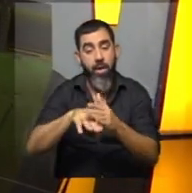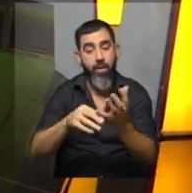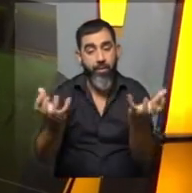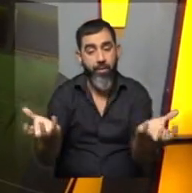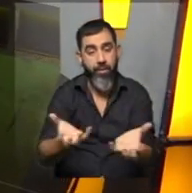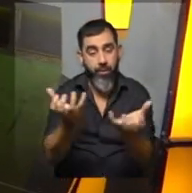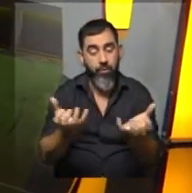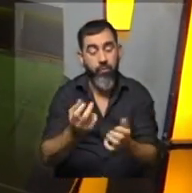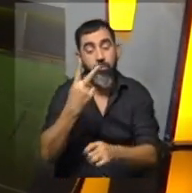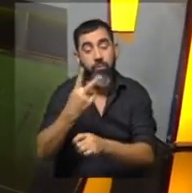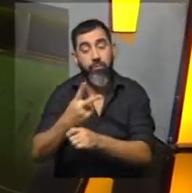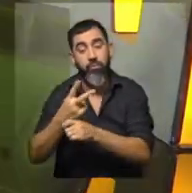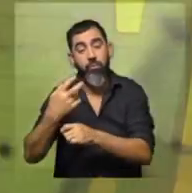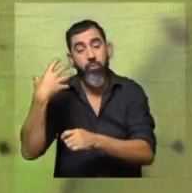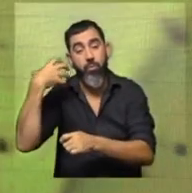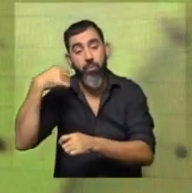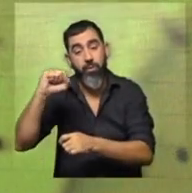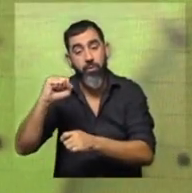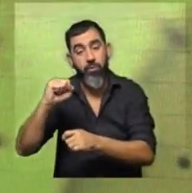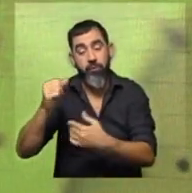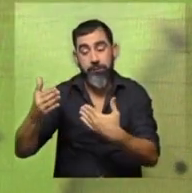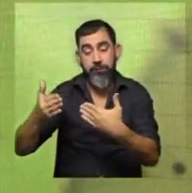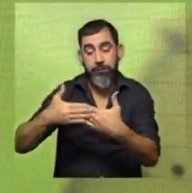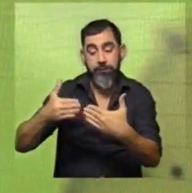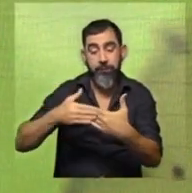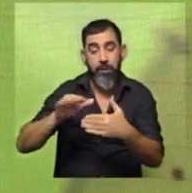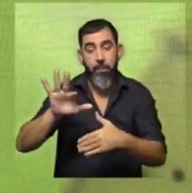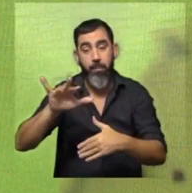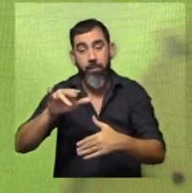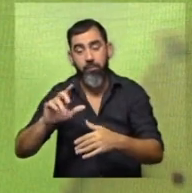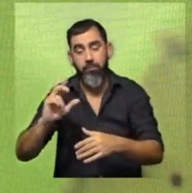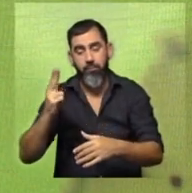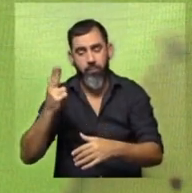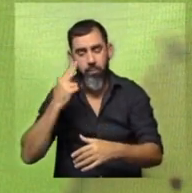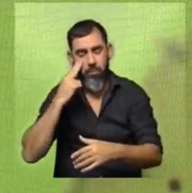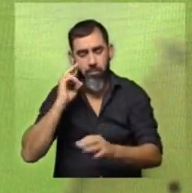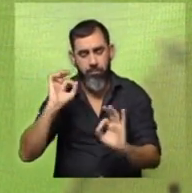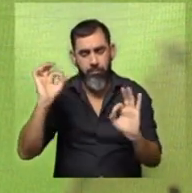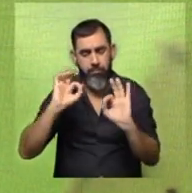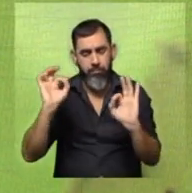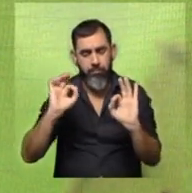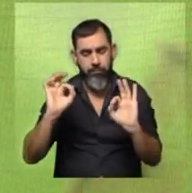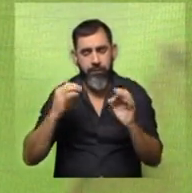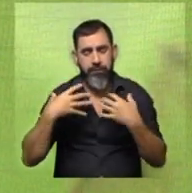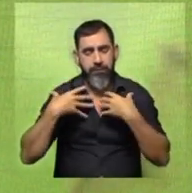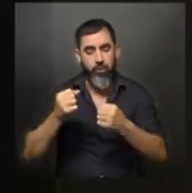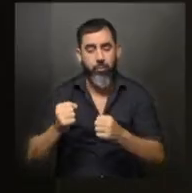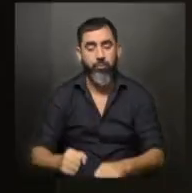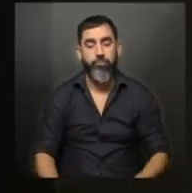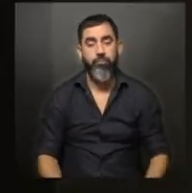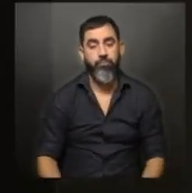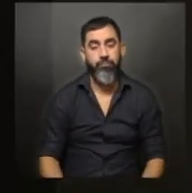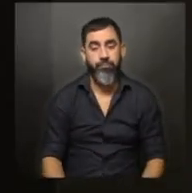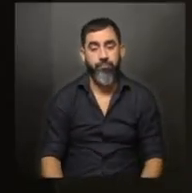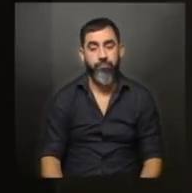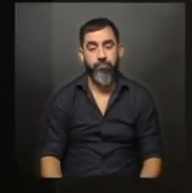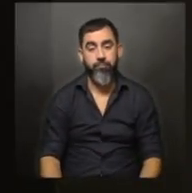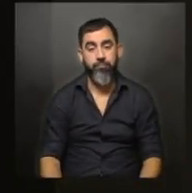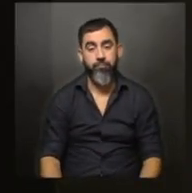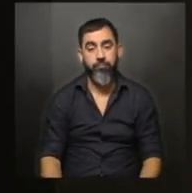calentar? Y segunda parte, estar cerca de un microondas, cero riesgo para la salud humana. Exactamente. Y